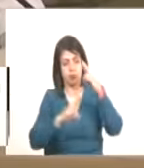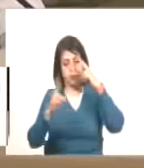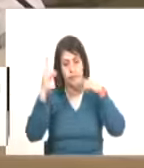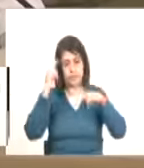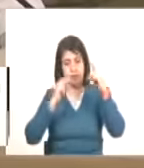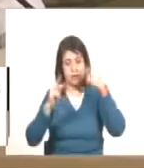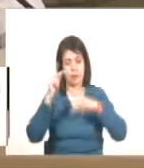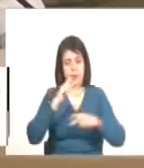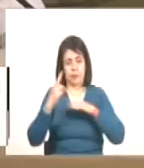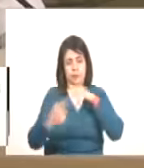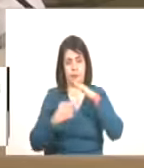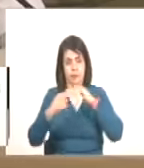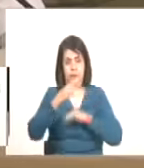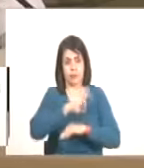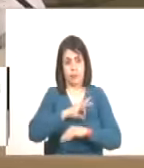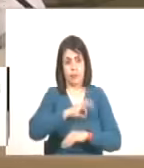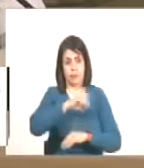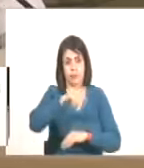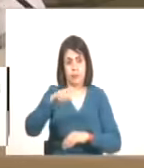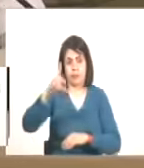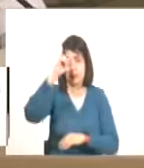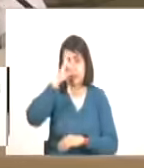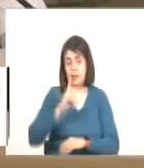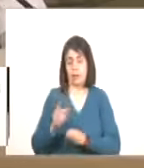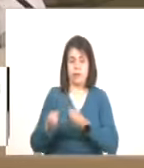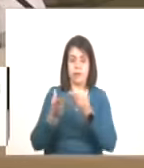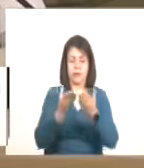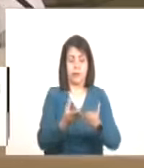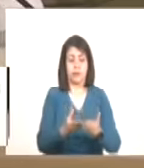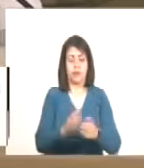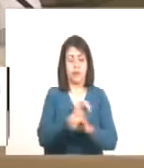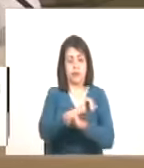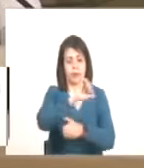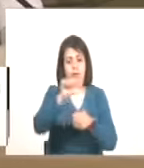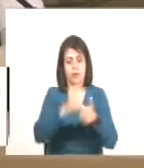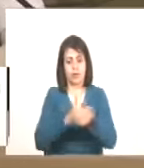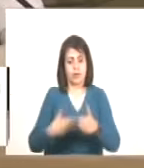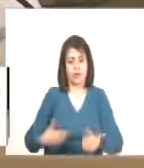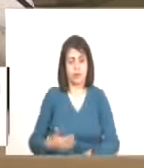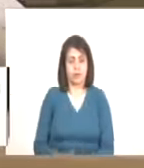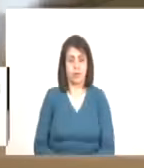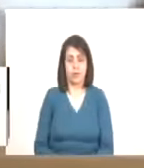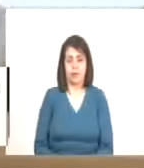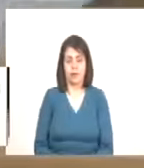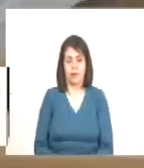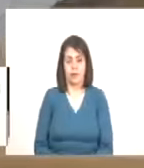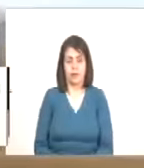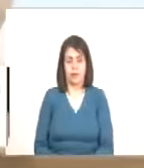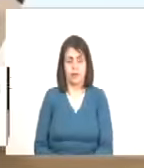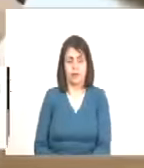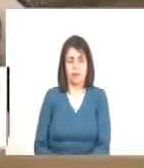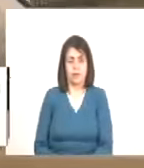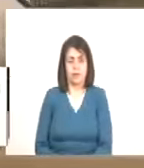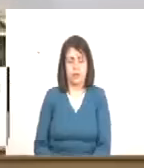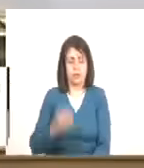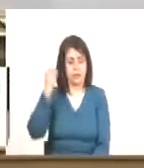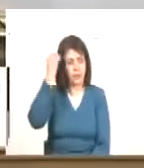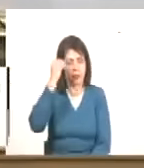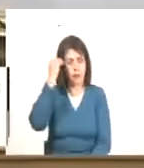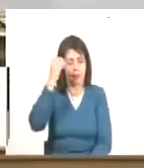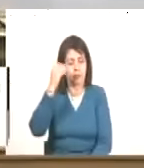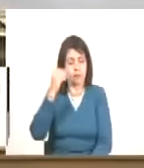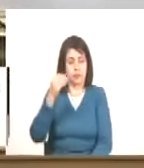y sociales dirigidas a las personas con discapacidad. Es todo, ciudadano vicepresidente. En